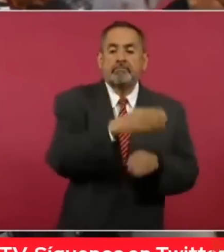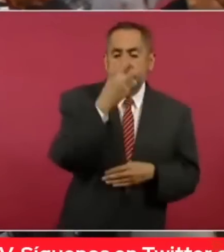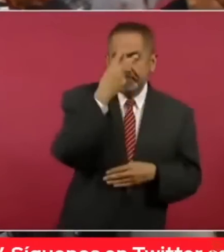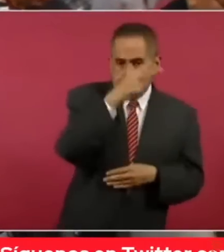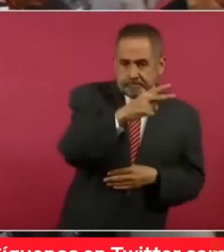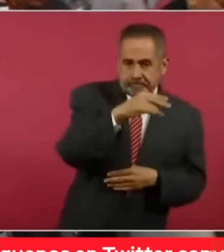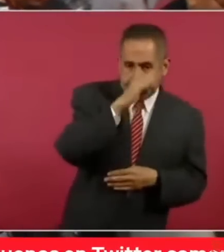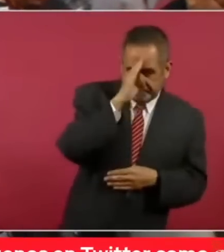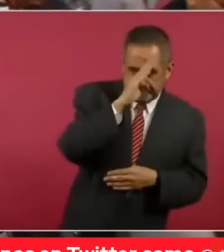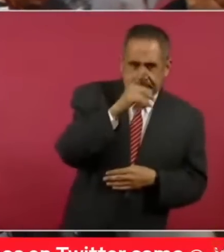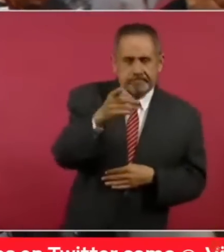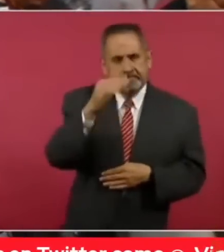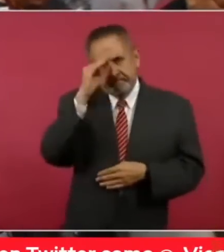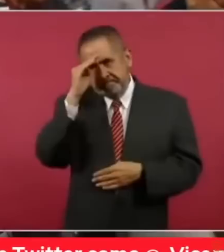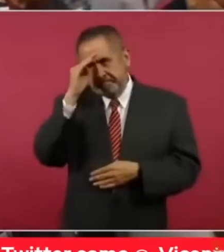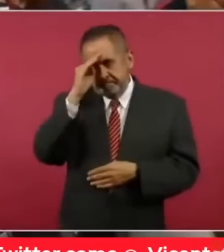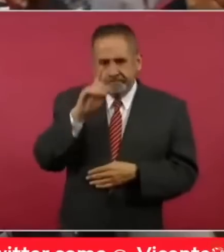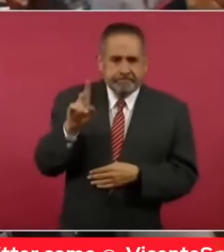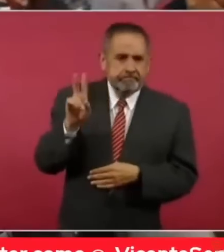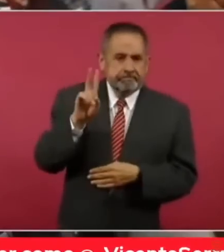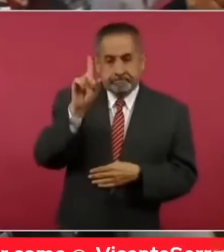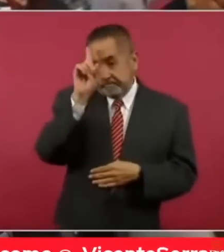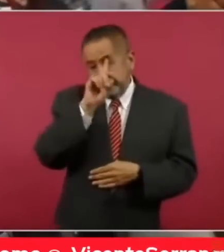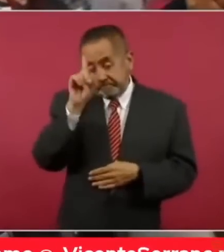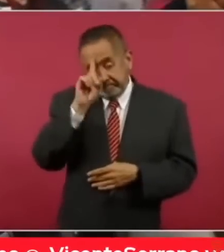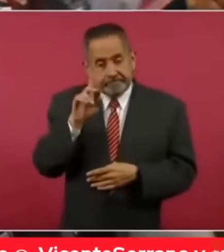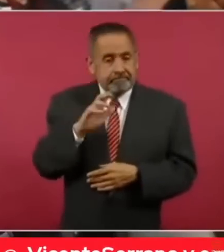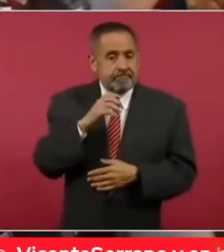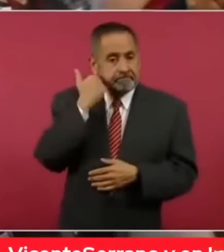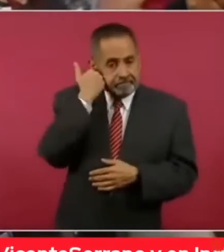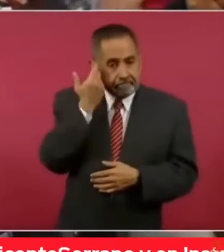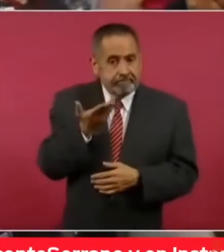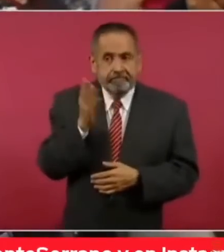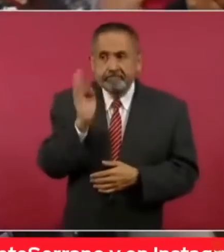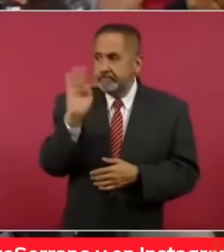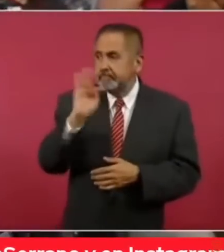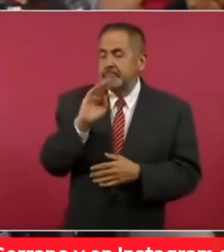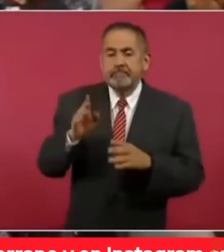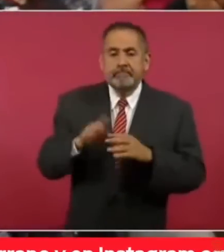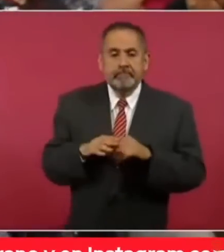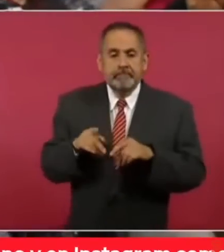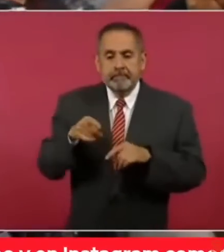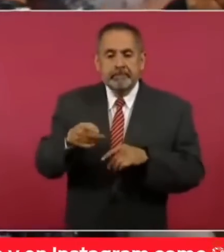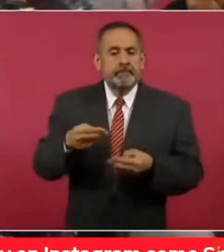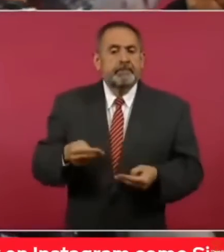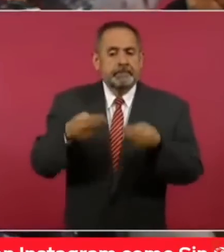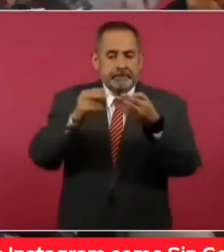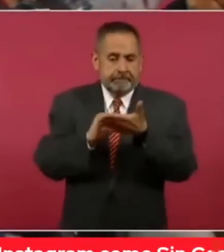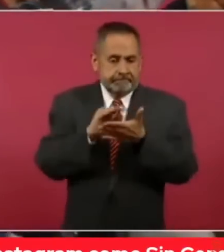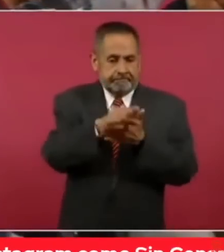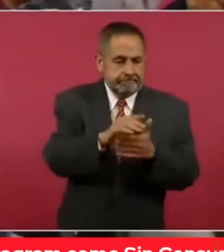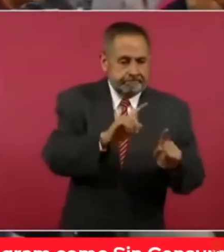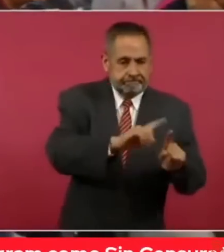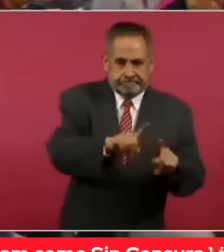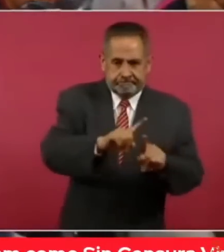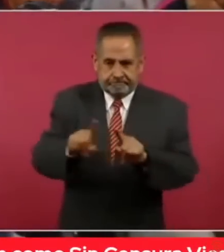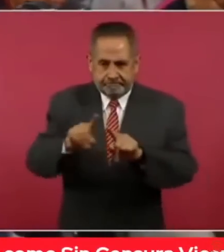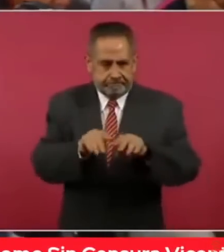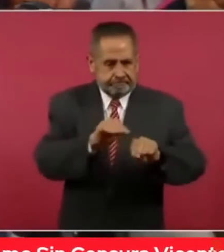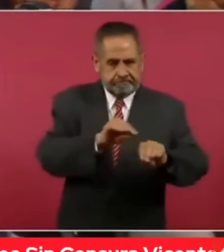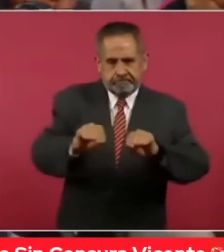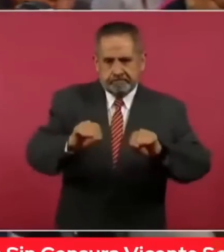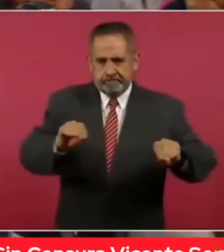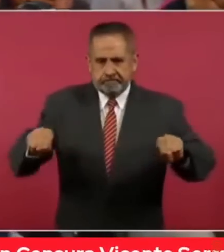¿no considera que sería recomendable una mayor diversificación en la composición de las reservas